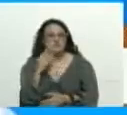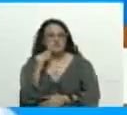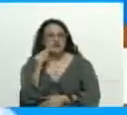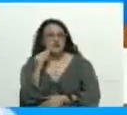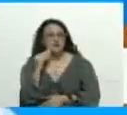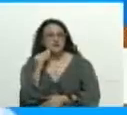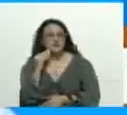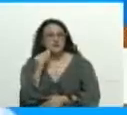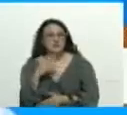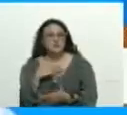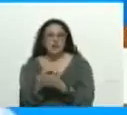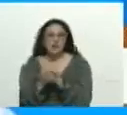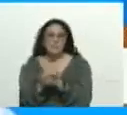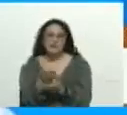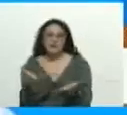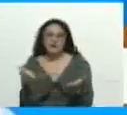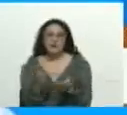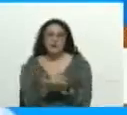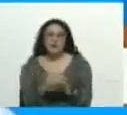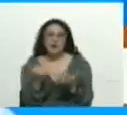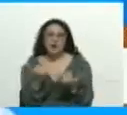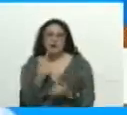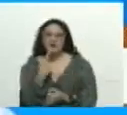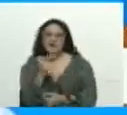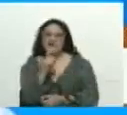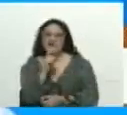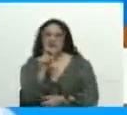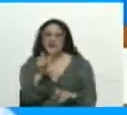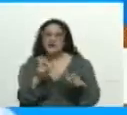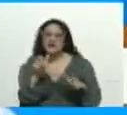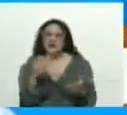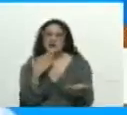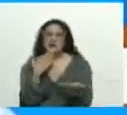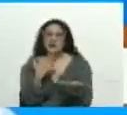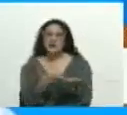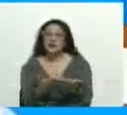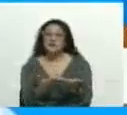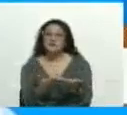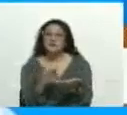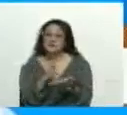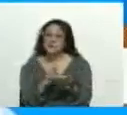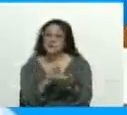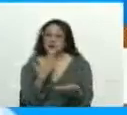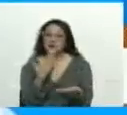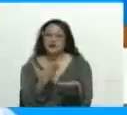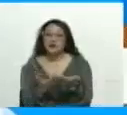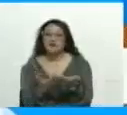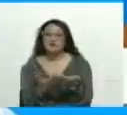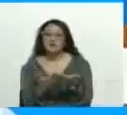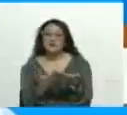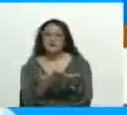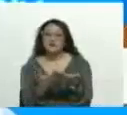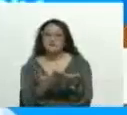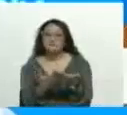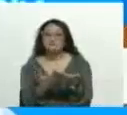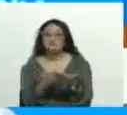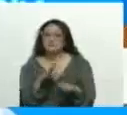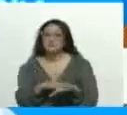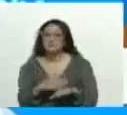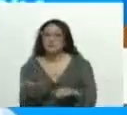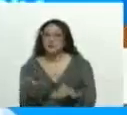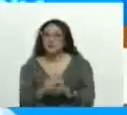y de mis compañeros ahora diré Quiénes es gracias siempre Gracias mil veces Gracias porque